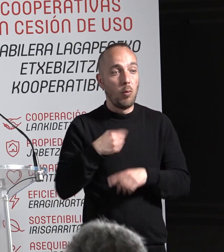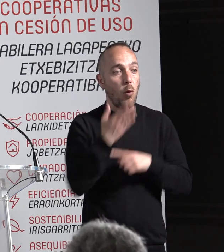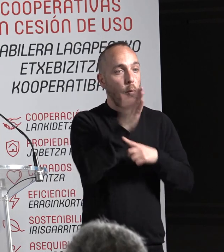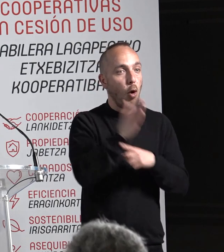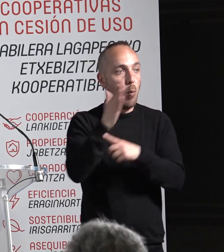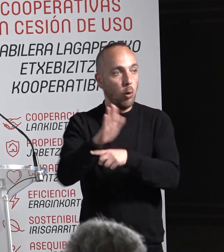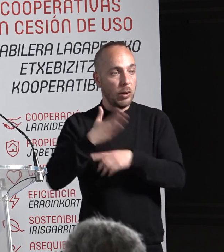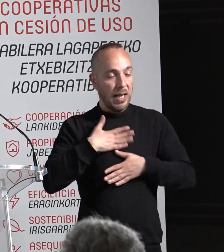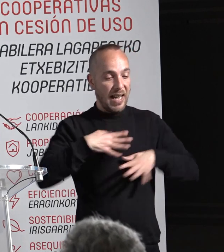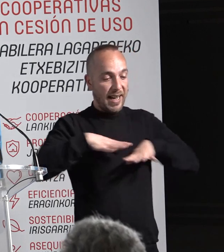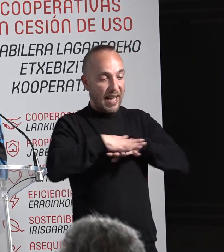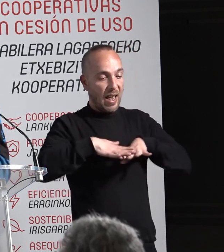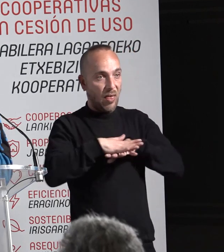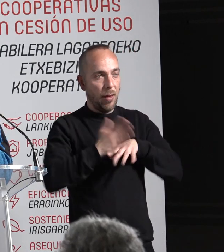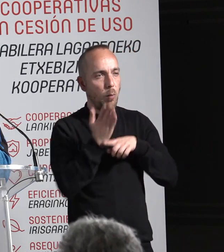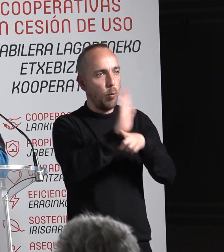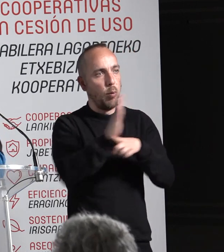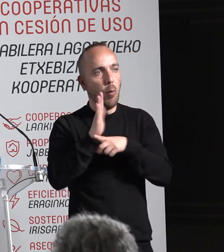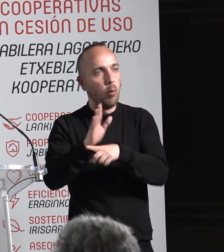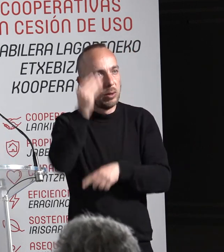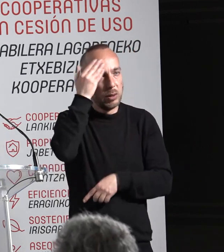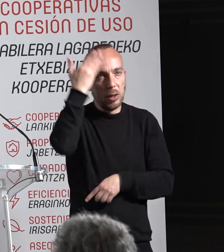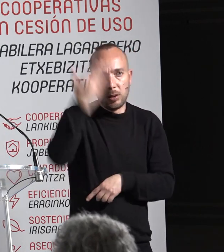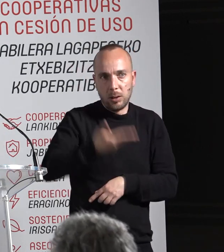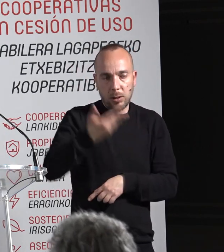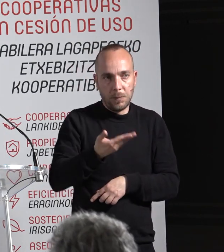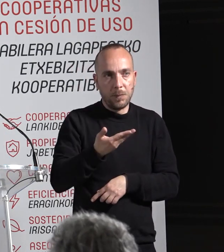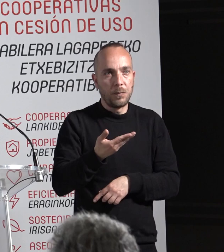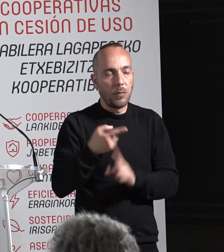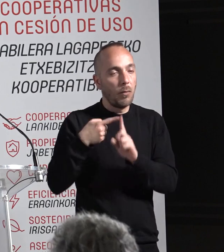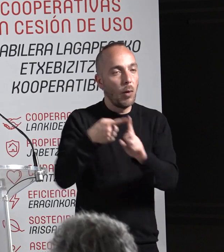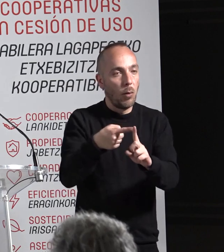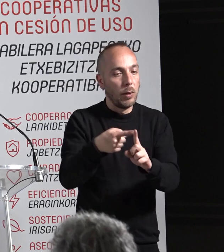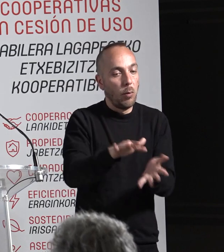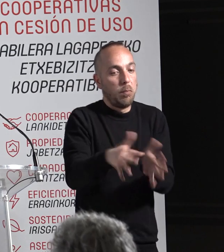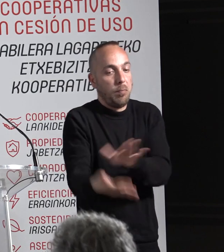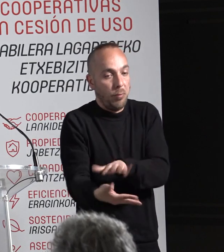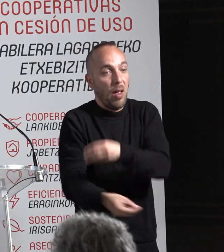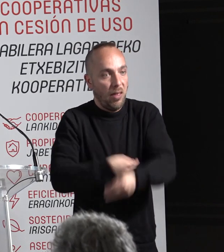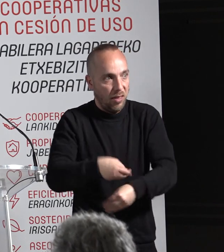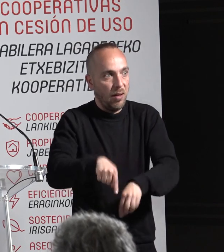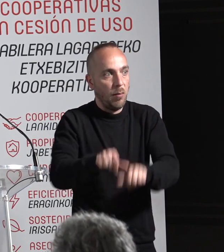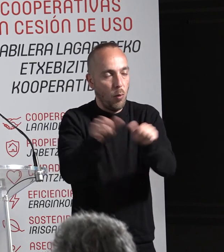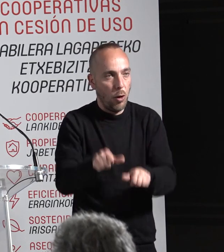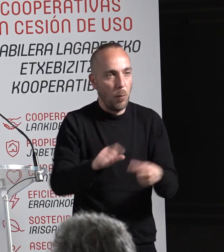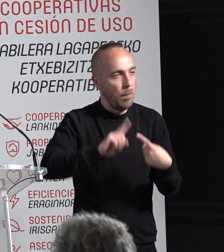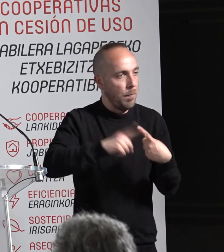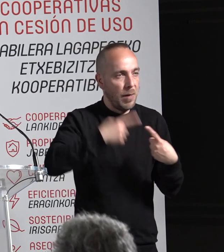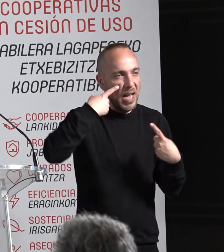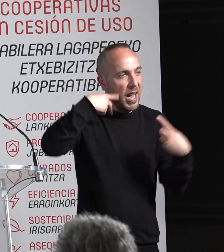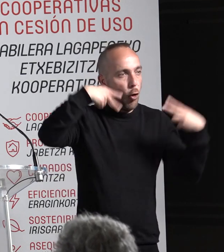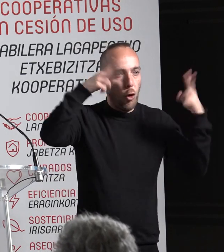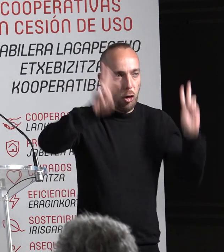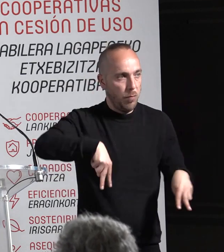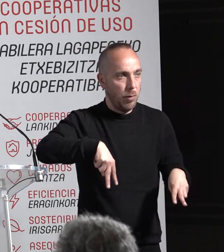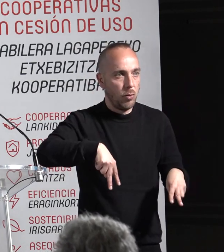como red creemos que son importantes, ¿no?, de cara un poco a hacer posible este modelo. Uno es el reconocimiento,